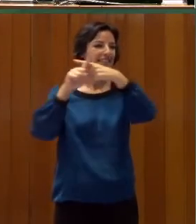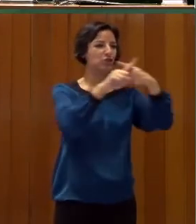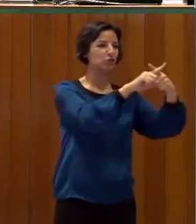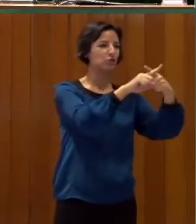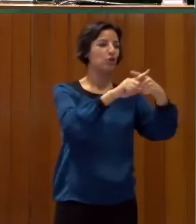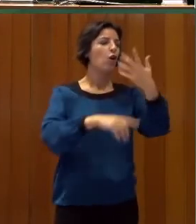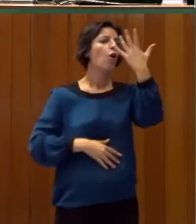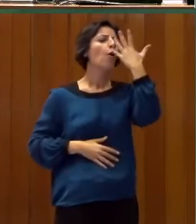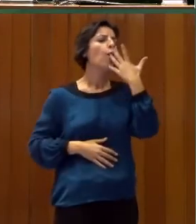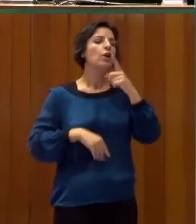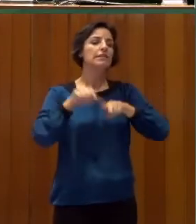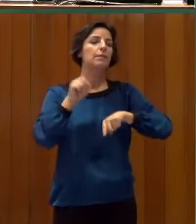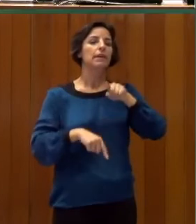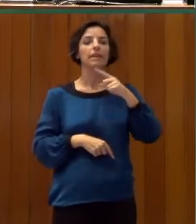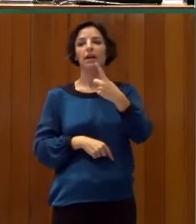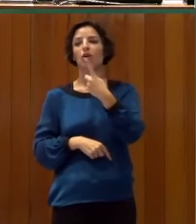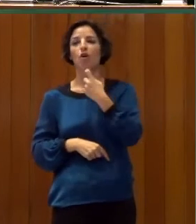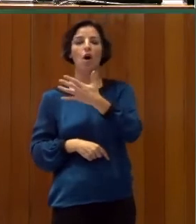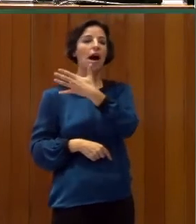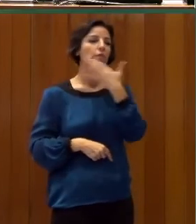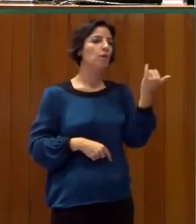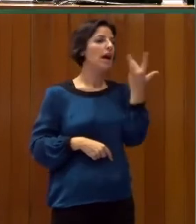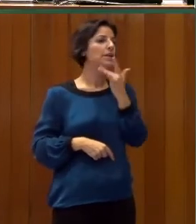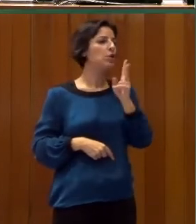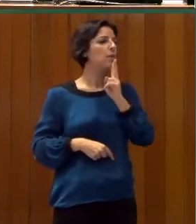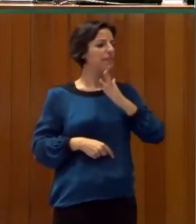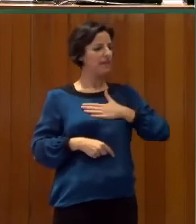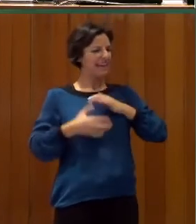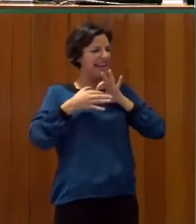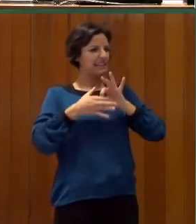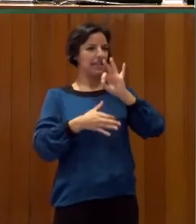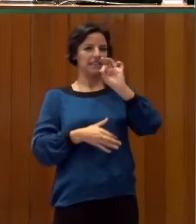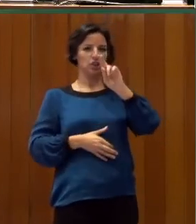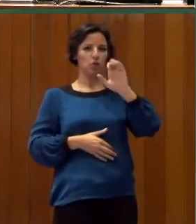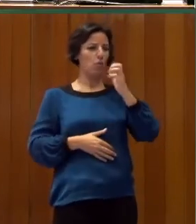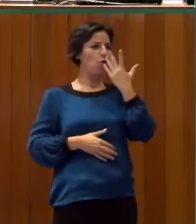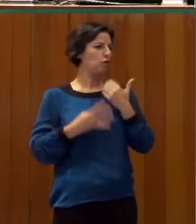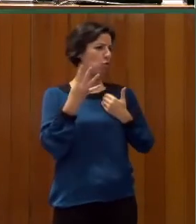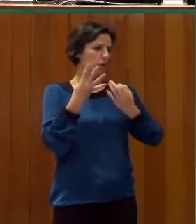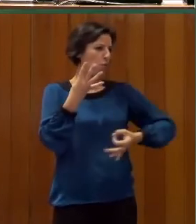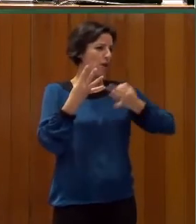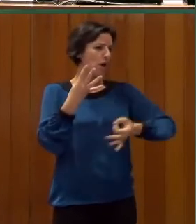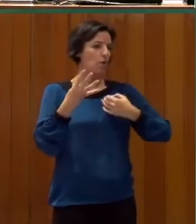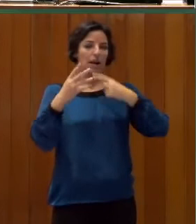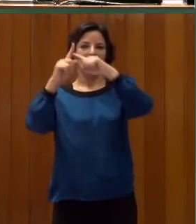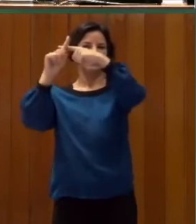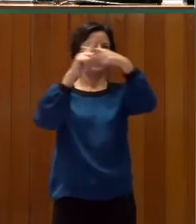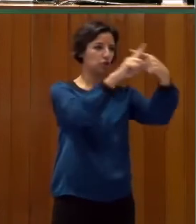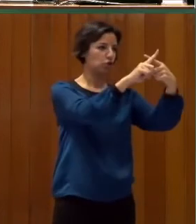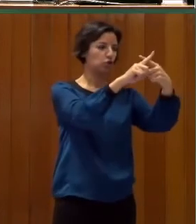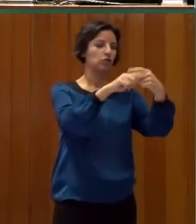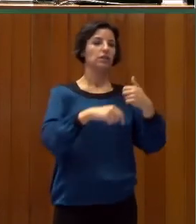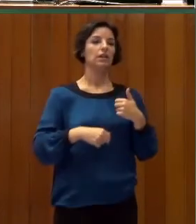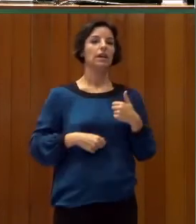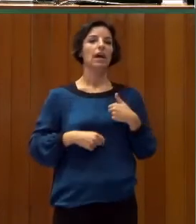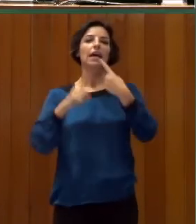Stroop: rojo, azul, amarillo o verde. Aquí el participante tiene que responder al color